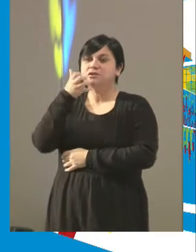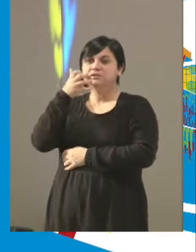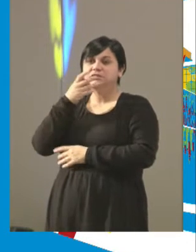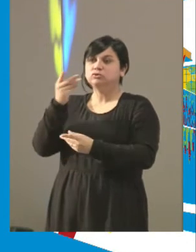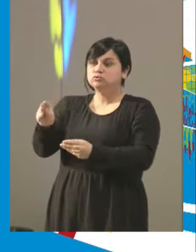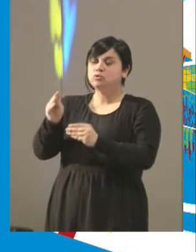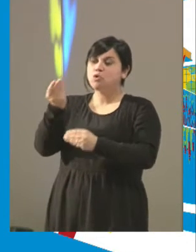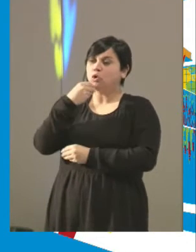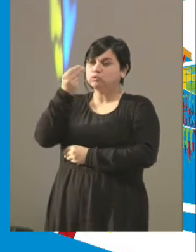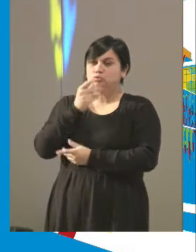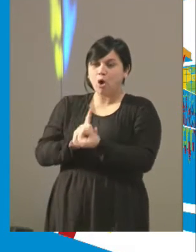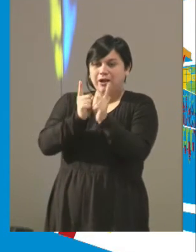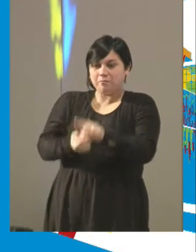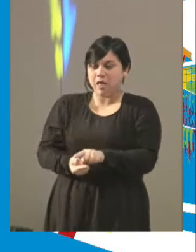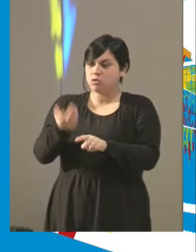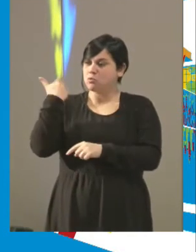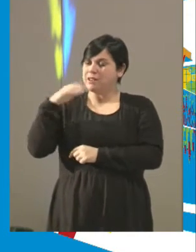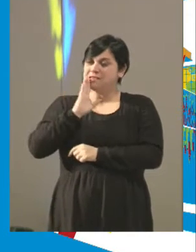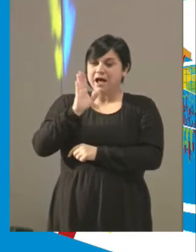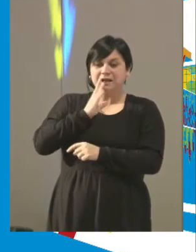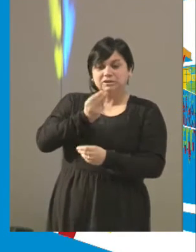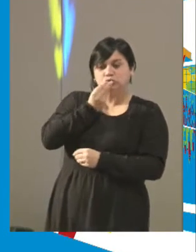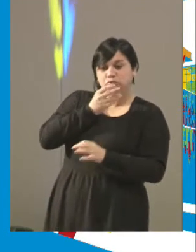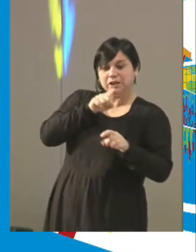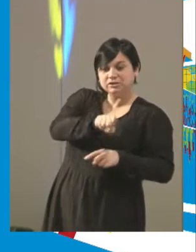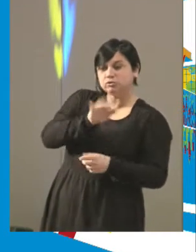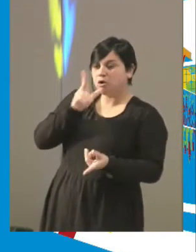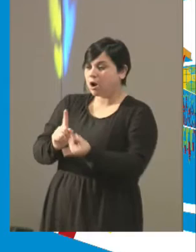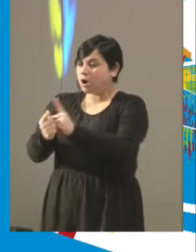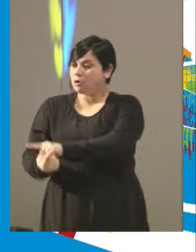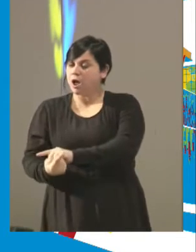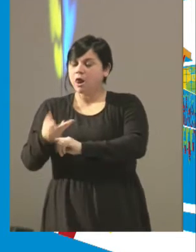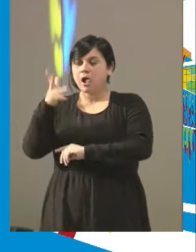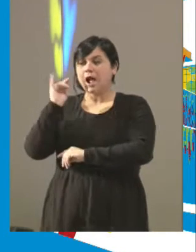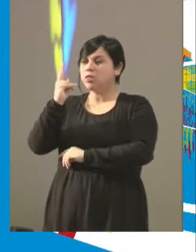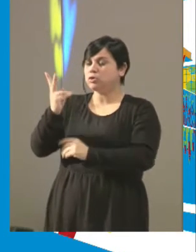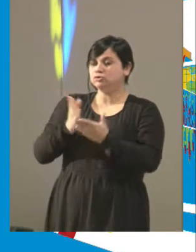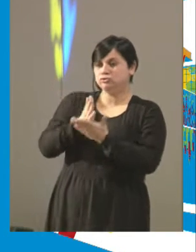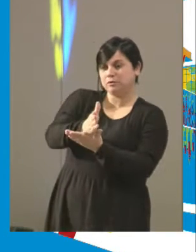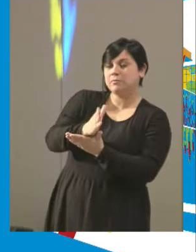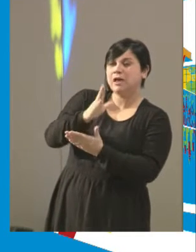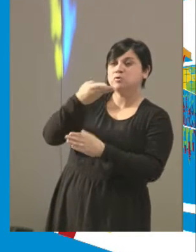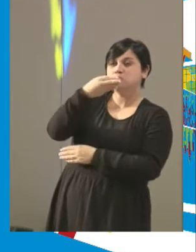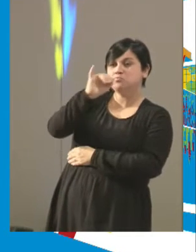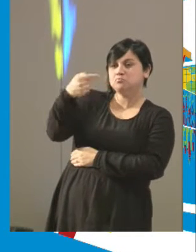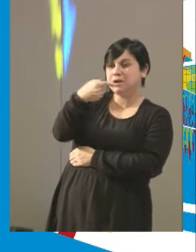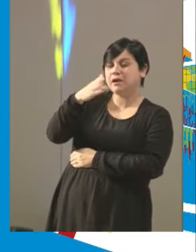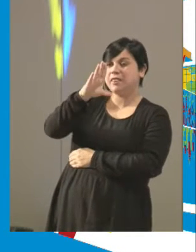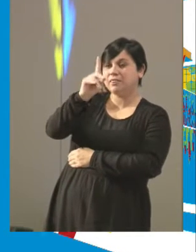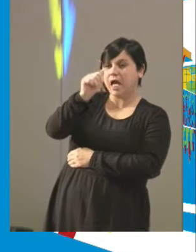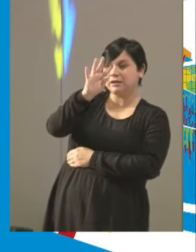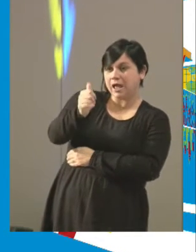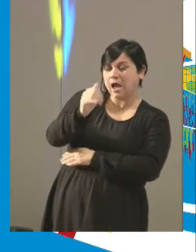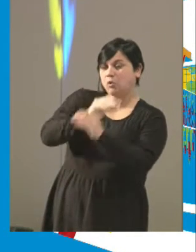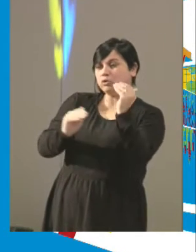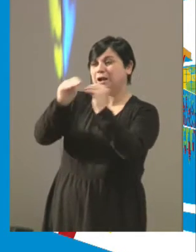sus patrones de consumo últimamente. Las posibilidades son infinitas. Tenemos 2 capas, el Big Data, digamos la capa de integración tecnológica, y encima